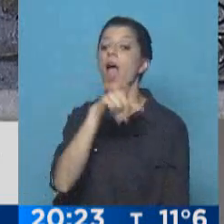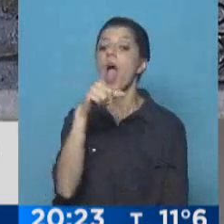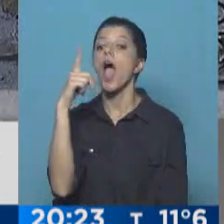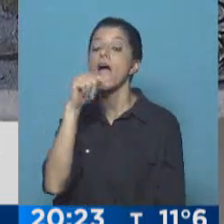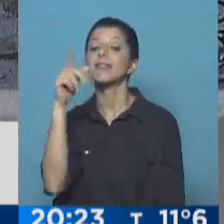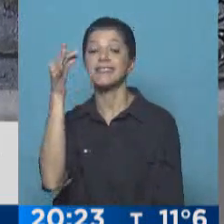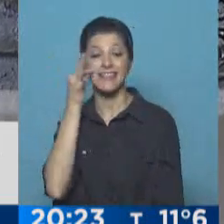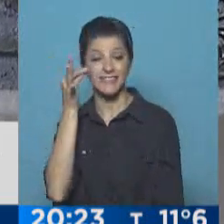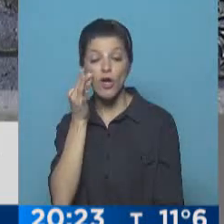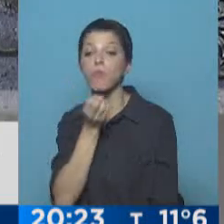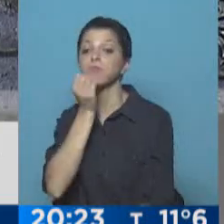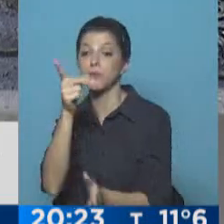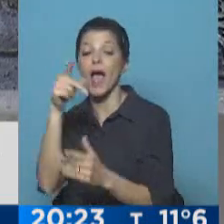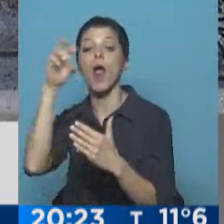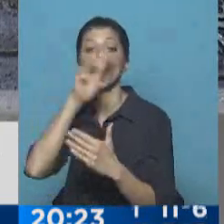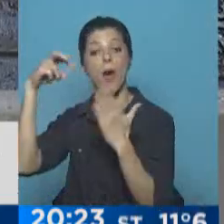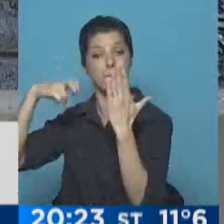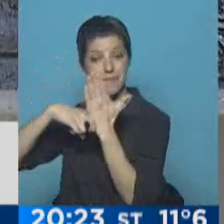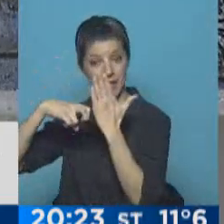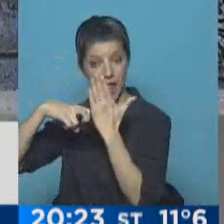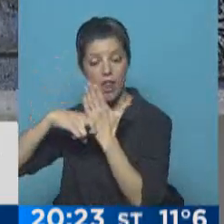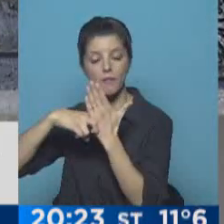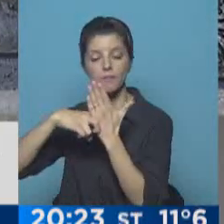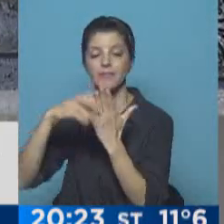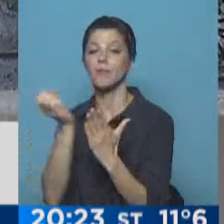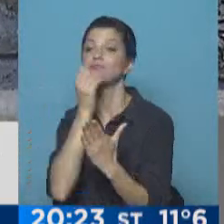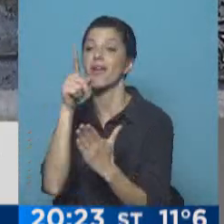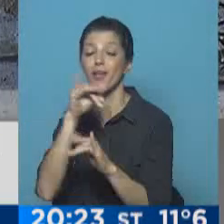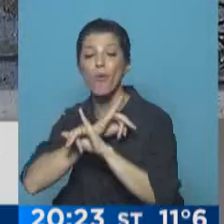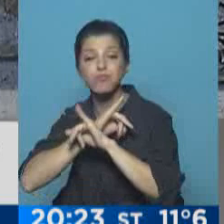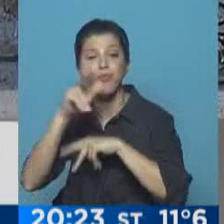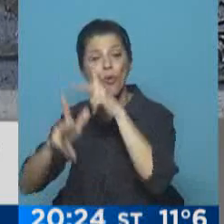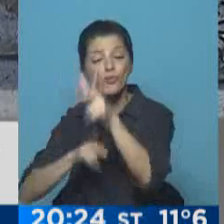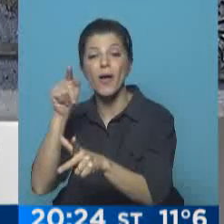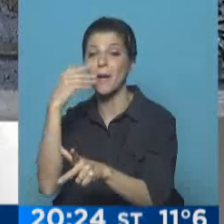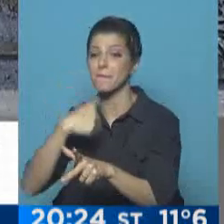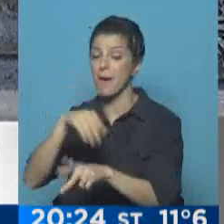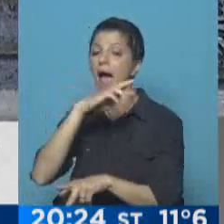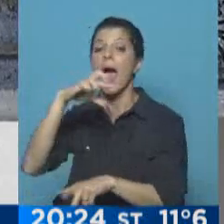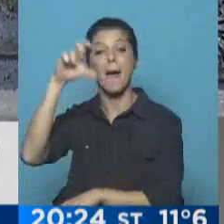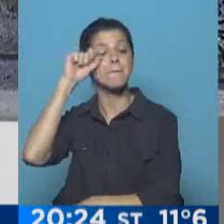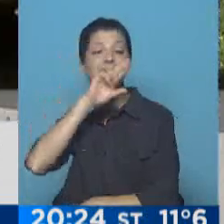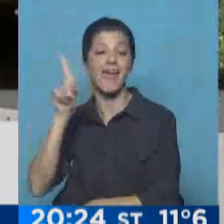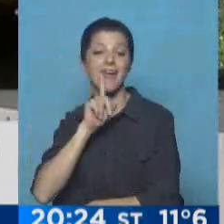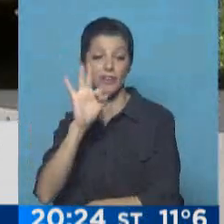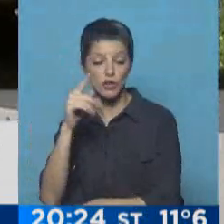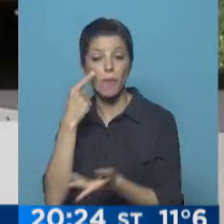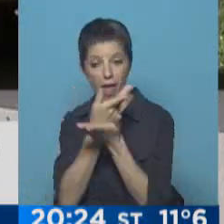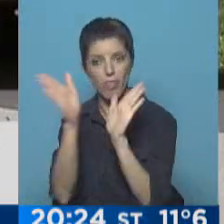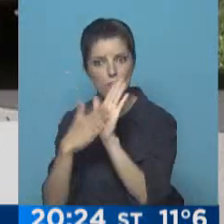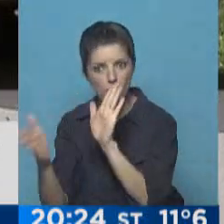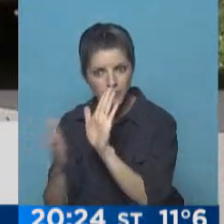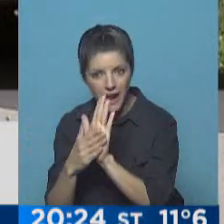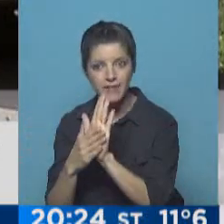como testigo ante la fiscal Carolina Carballido, a quien le anunció que presentará peritos de parte para demostrar